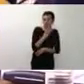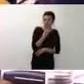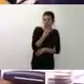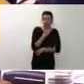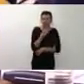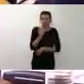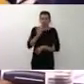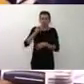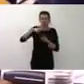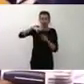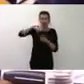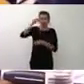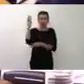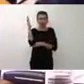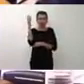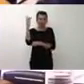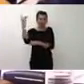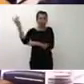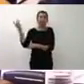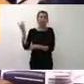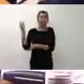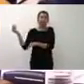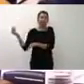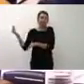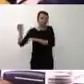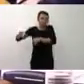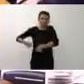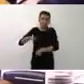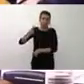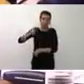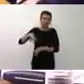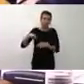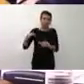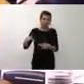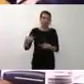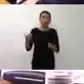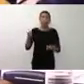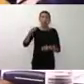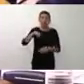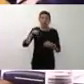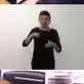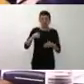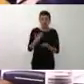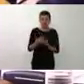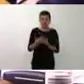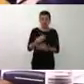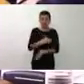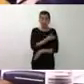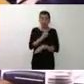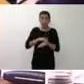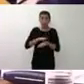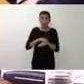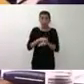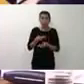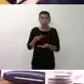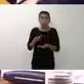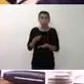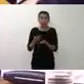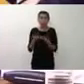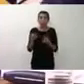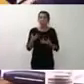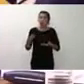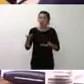más nunca volvieron. Hoy defenderé en el pleno del Cabildo una moción para pedir ayuda urgente a los canarios que están